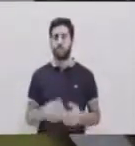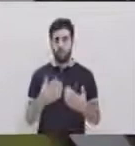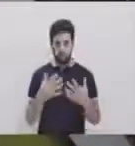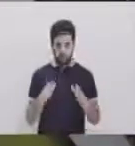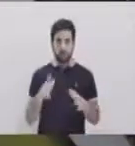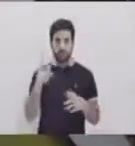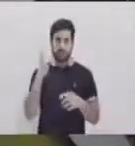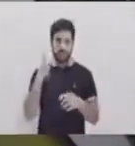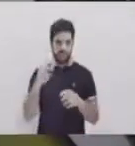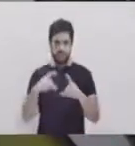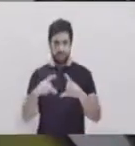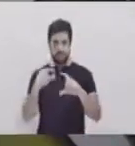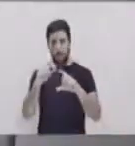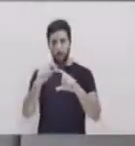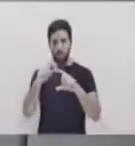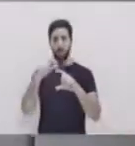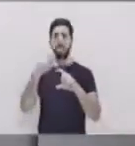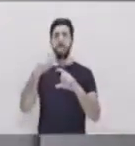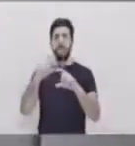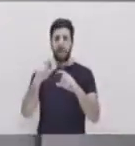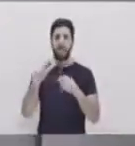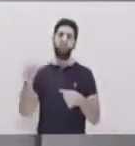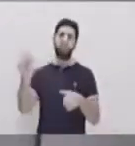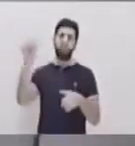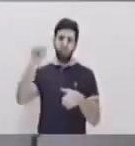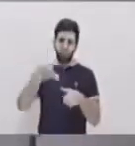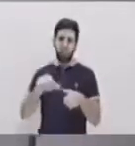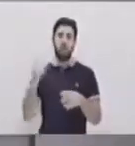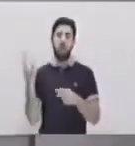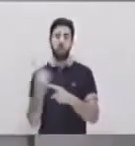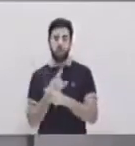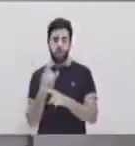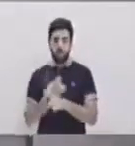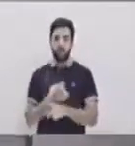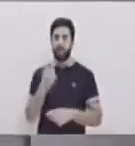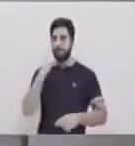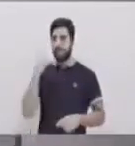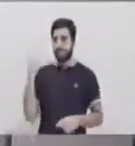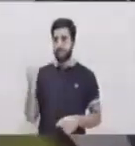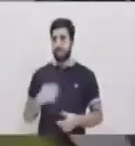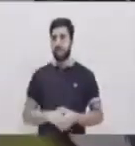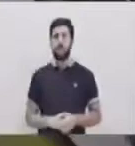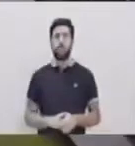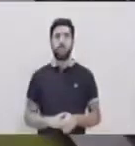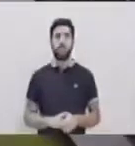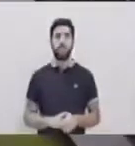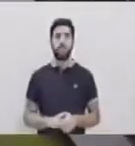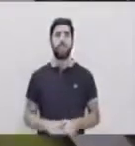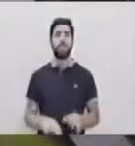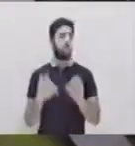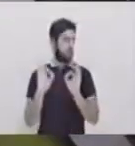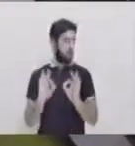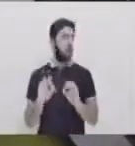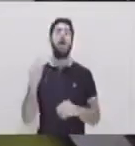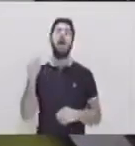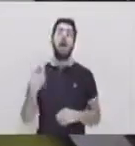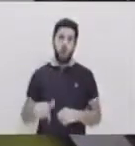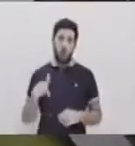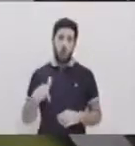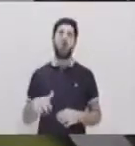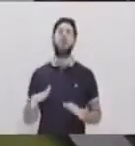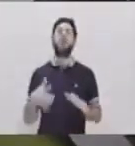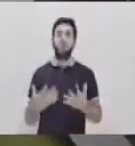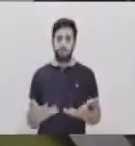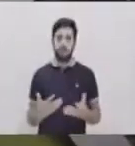Sí, pues que esté por encima un poquito de lo que se va a utilizar. Así es. Ok. Ahora